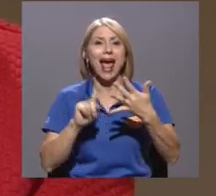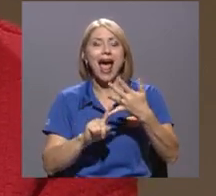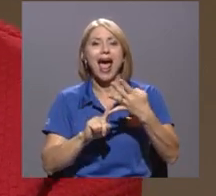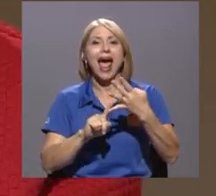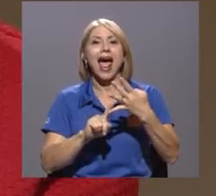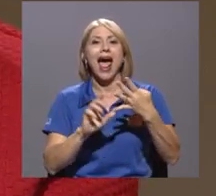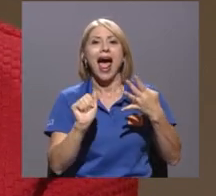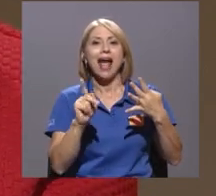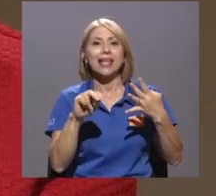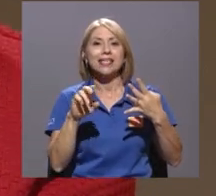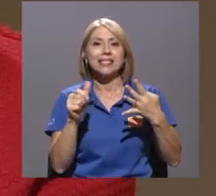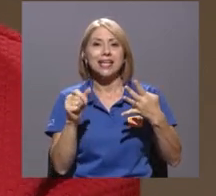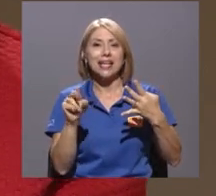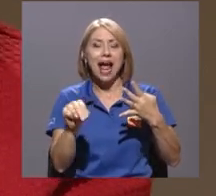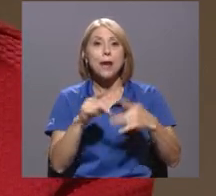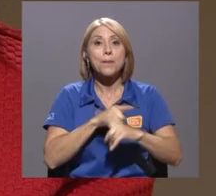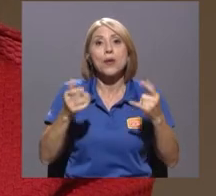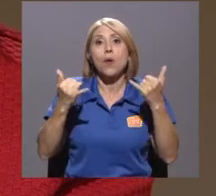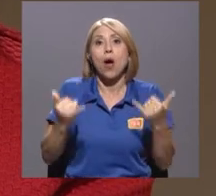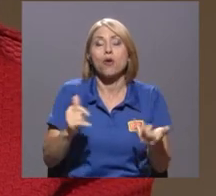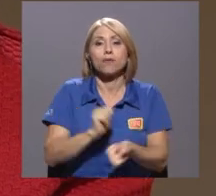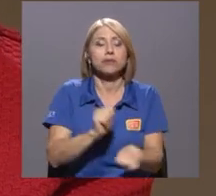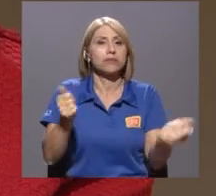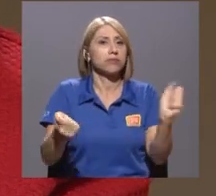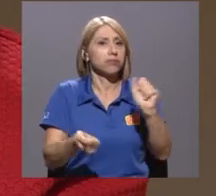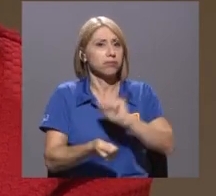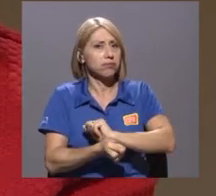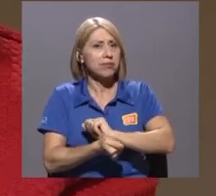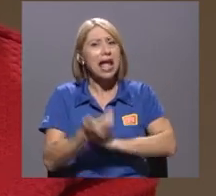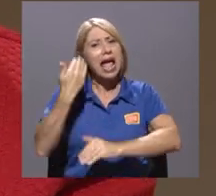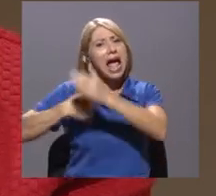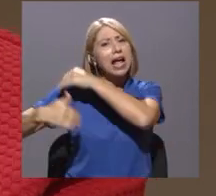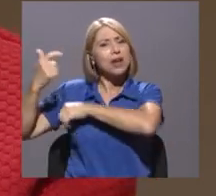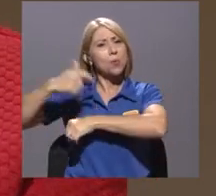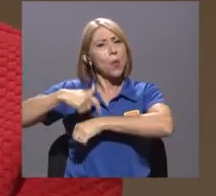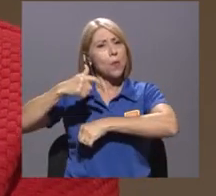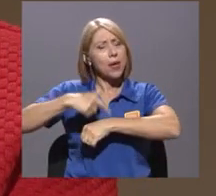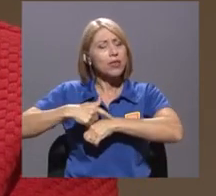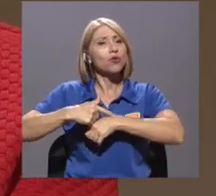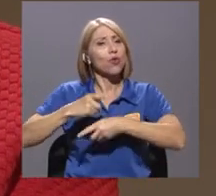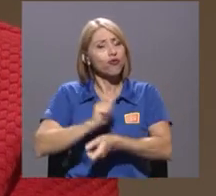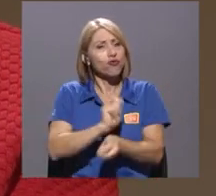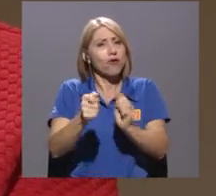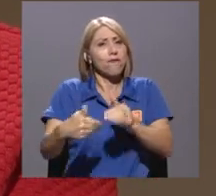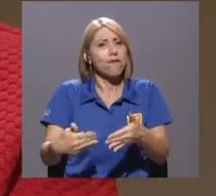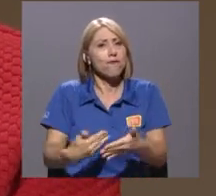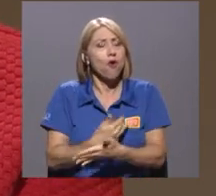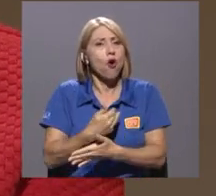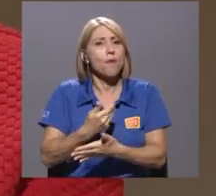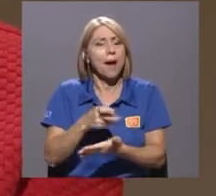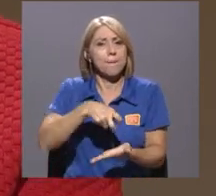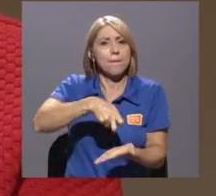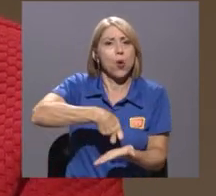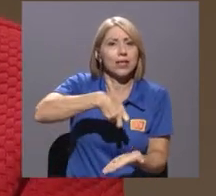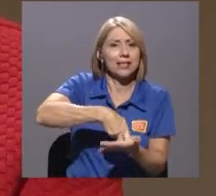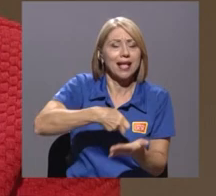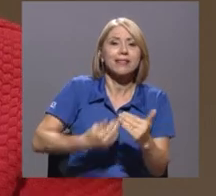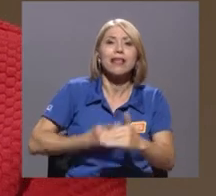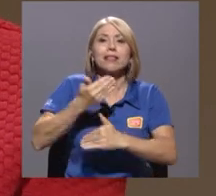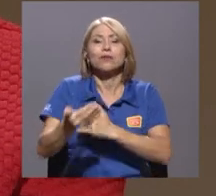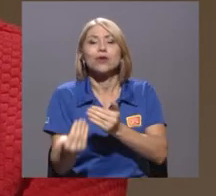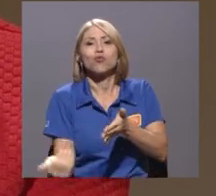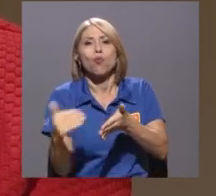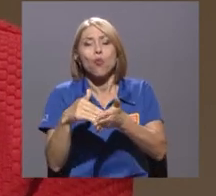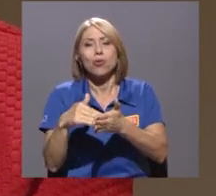historia en la información tuve por una parte de tiempo protestante después otra vez católica y era